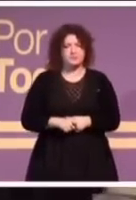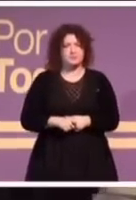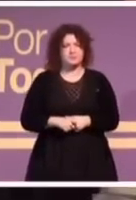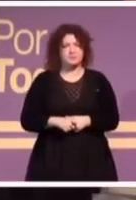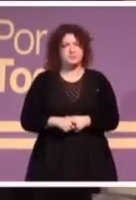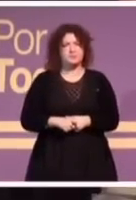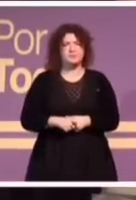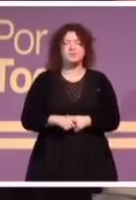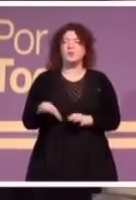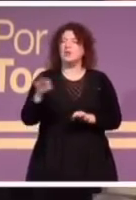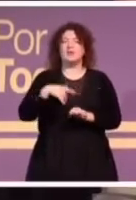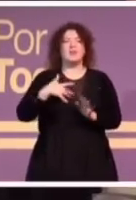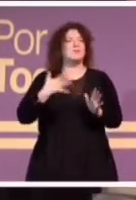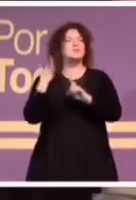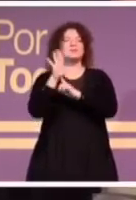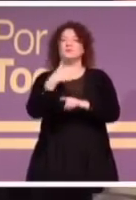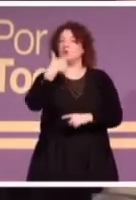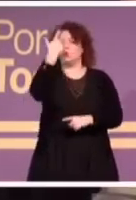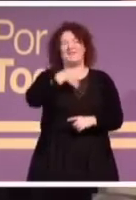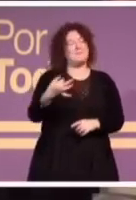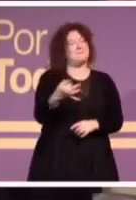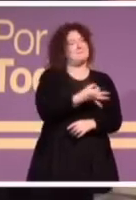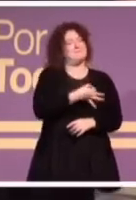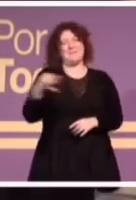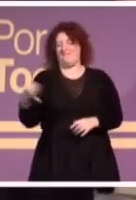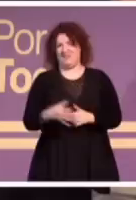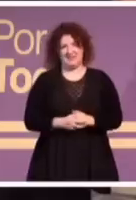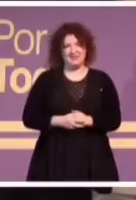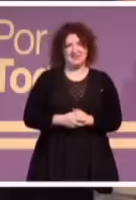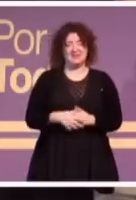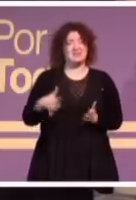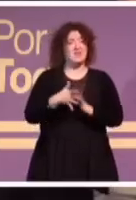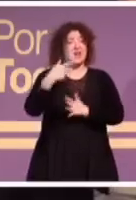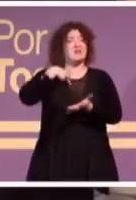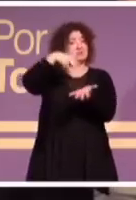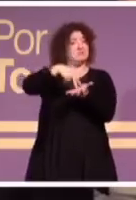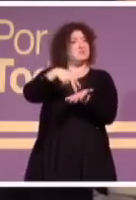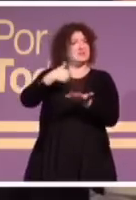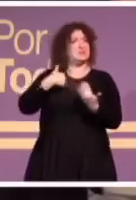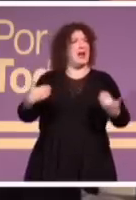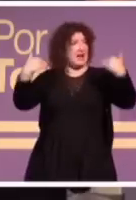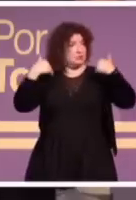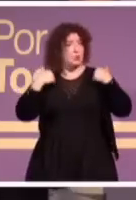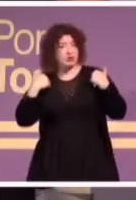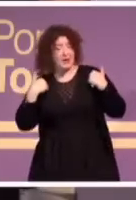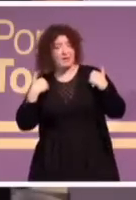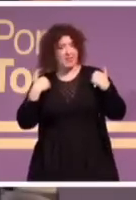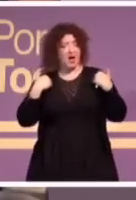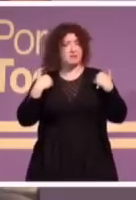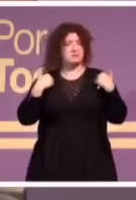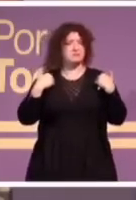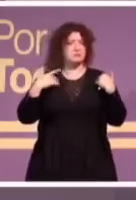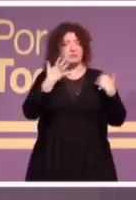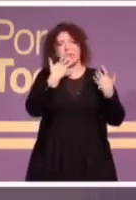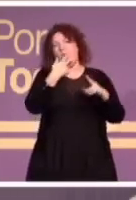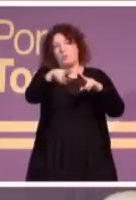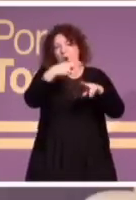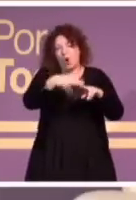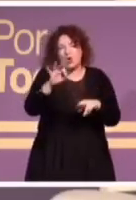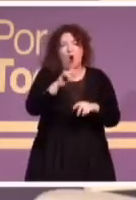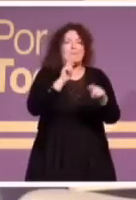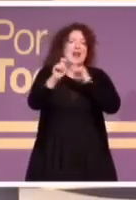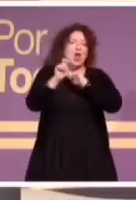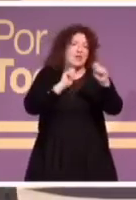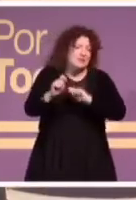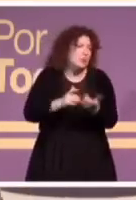somos perfectas, que las mujeres que ocupamos una posición de responsabilidad en la política, en el